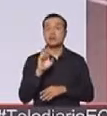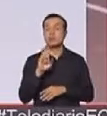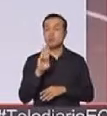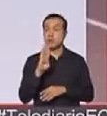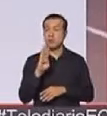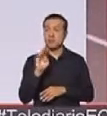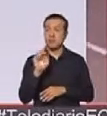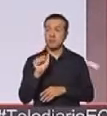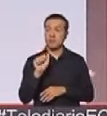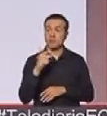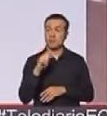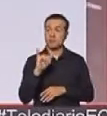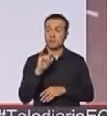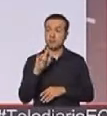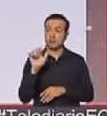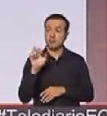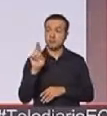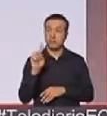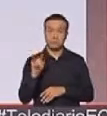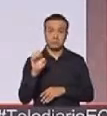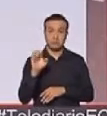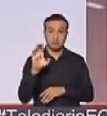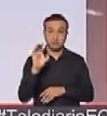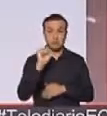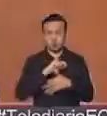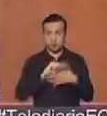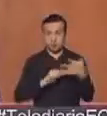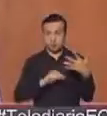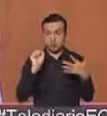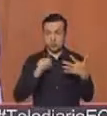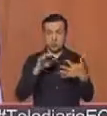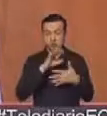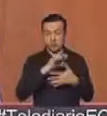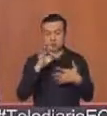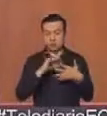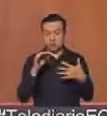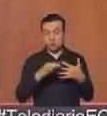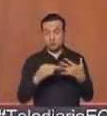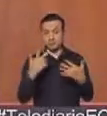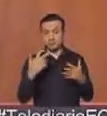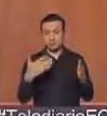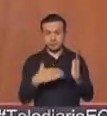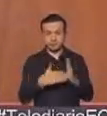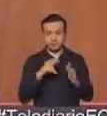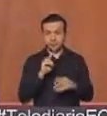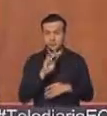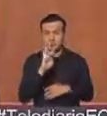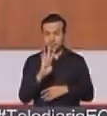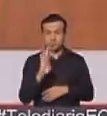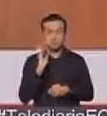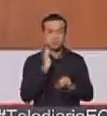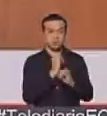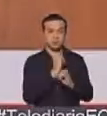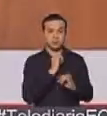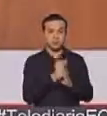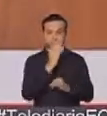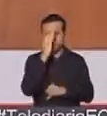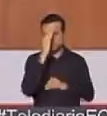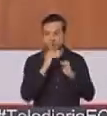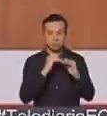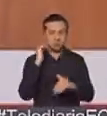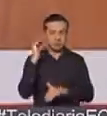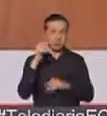www.serbachiller.es para elegir hasta 5 opciones de carrera en la plataforma. 13.024 que son para instituciones de educación